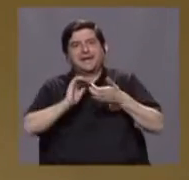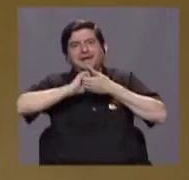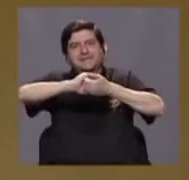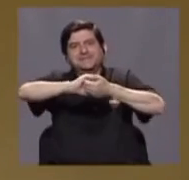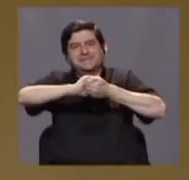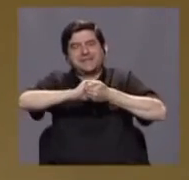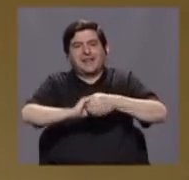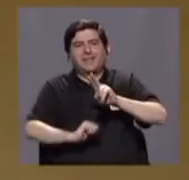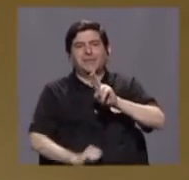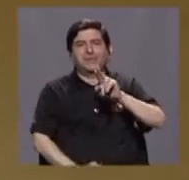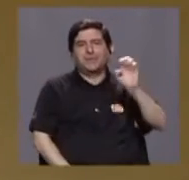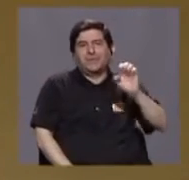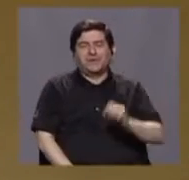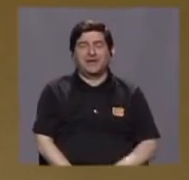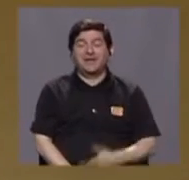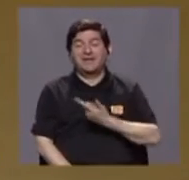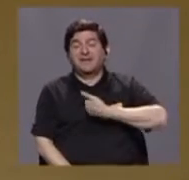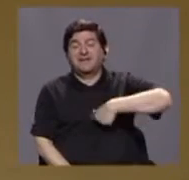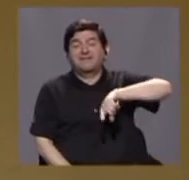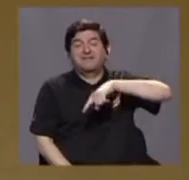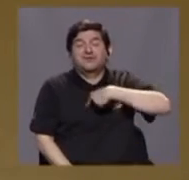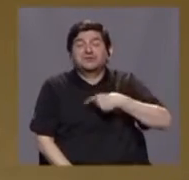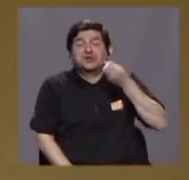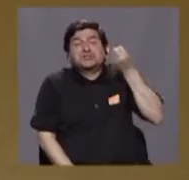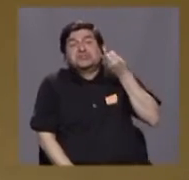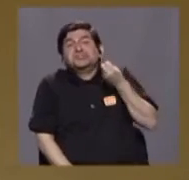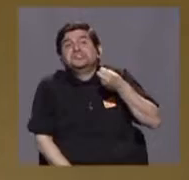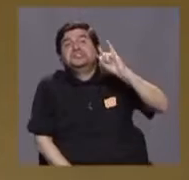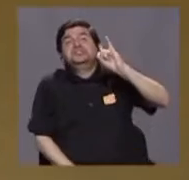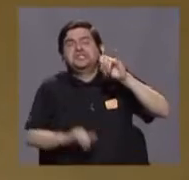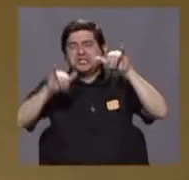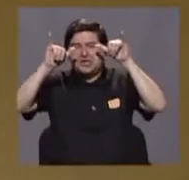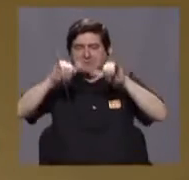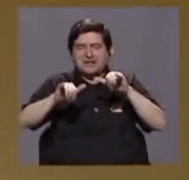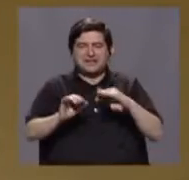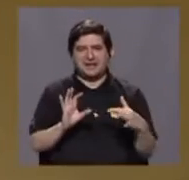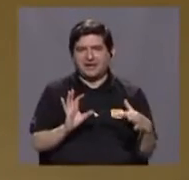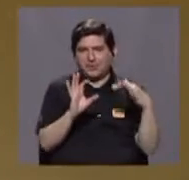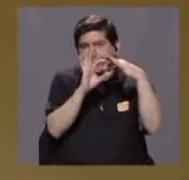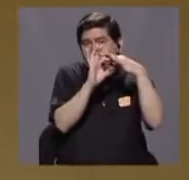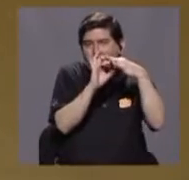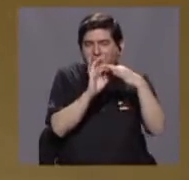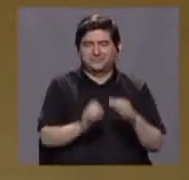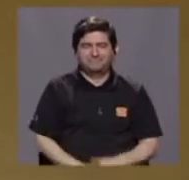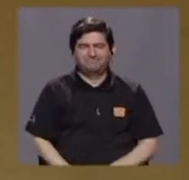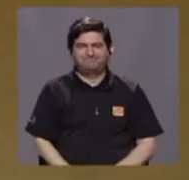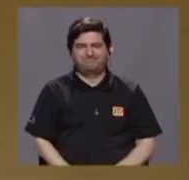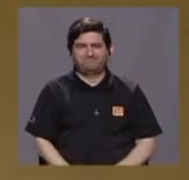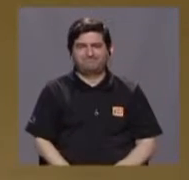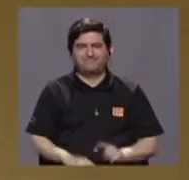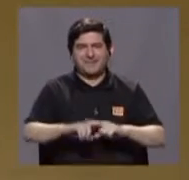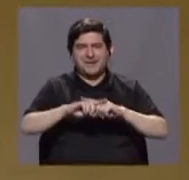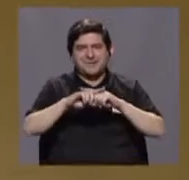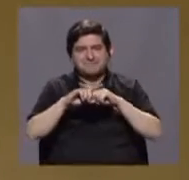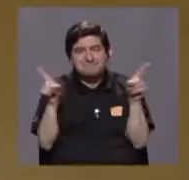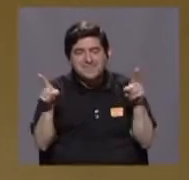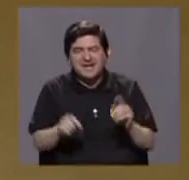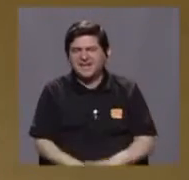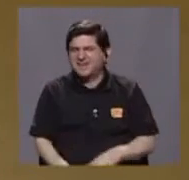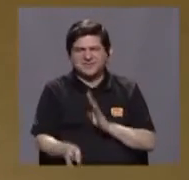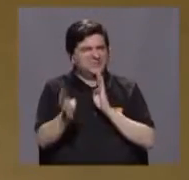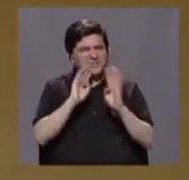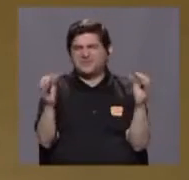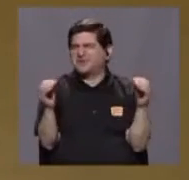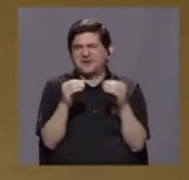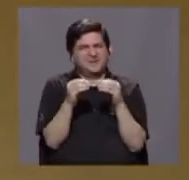solidaridad de la Unión Europea si hubiéramos mantenido esa pertenencia, cosa de la que no hablaremos